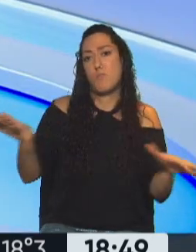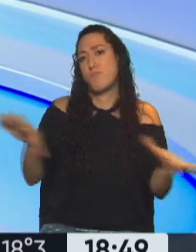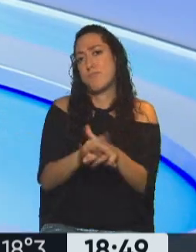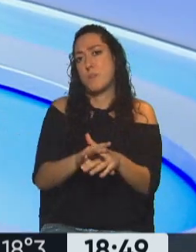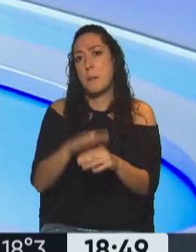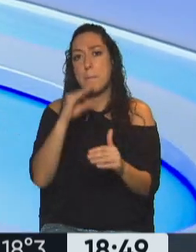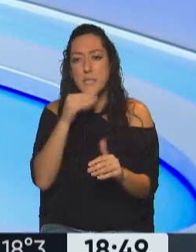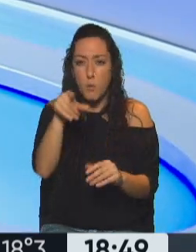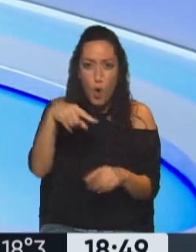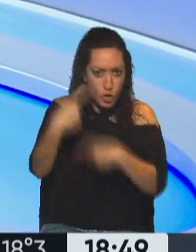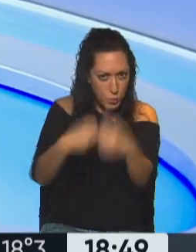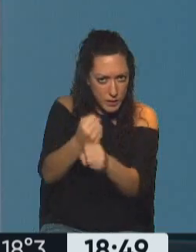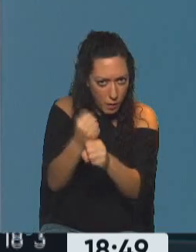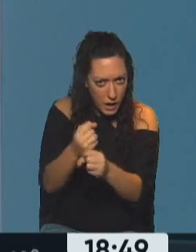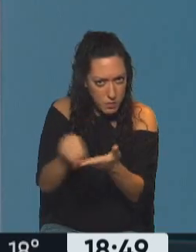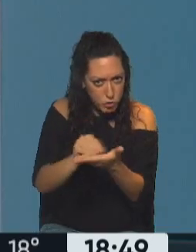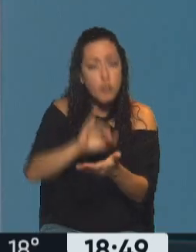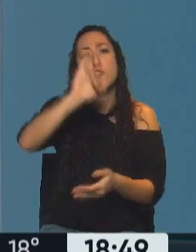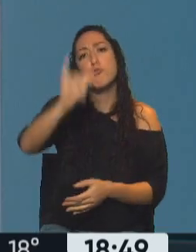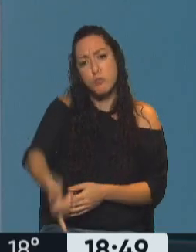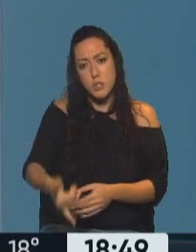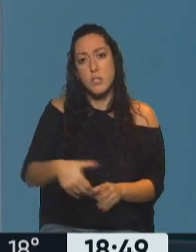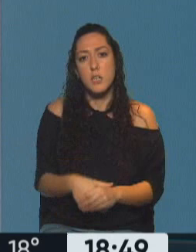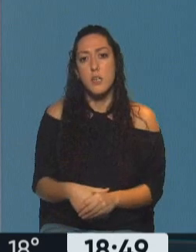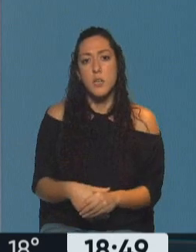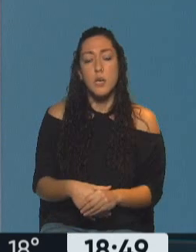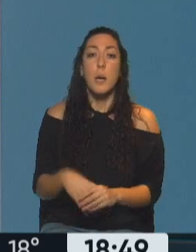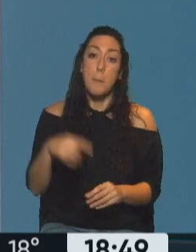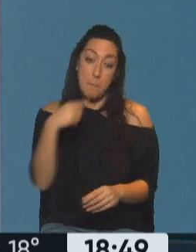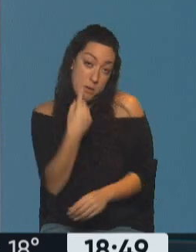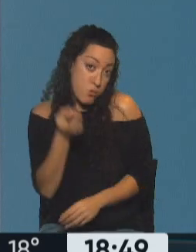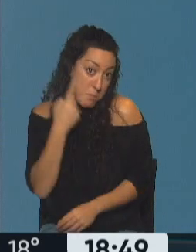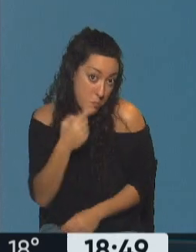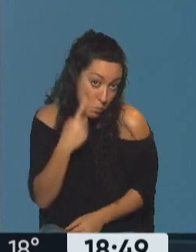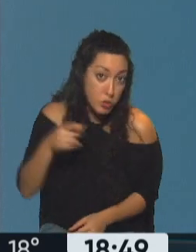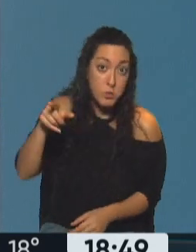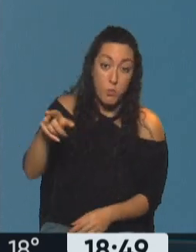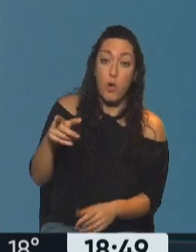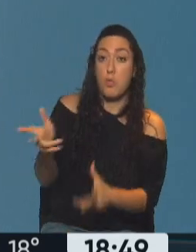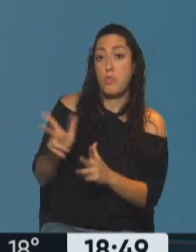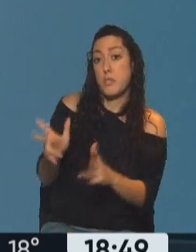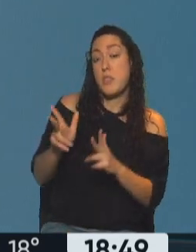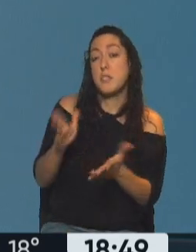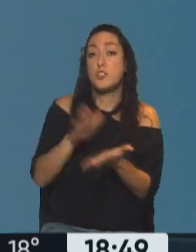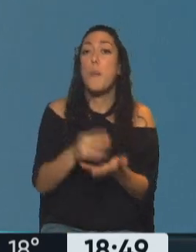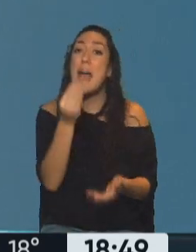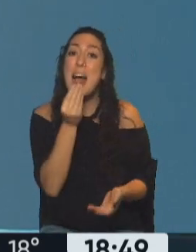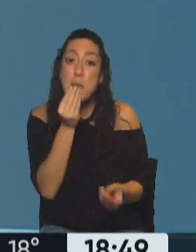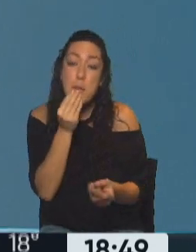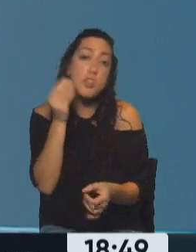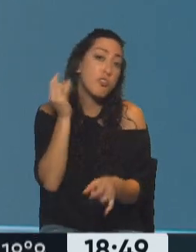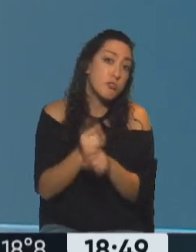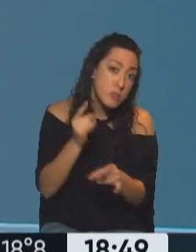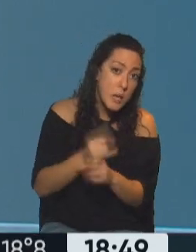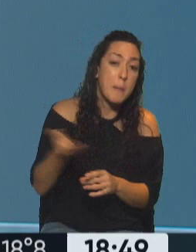banca si tengo mucho siempre marcó esta cuestión de los alimentos incluso siendo